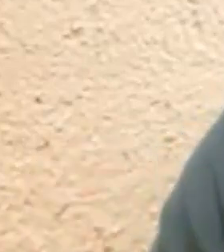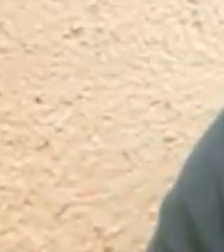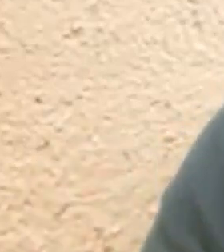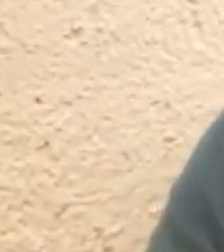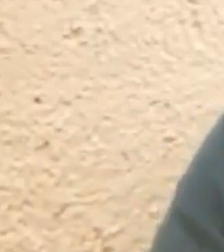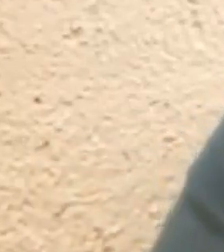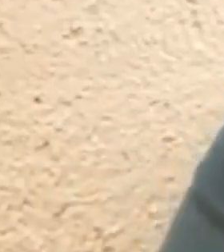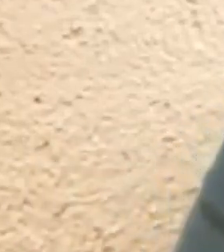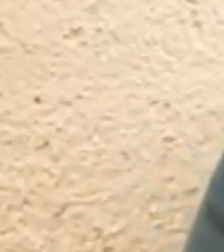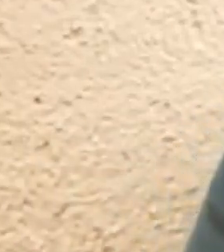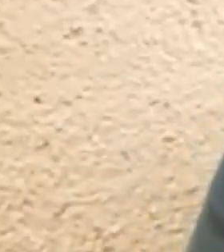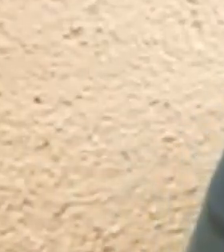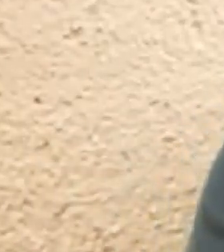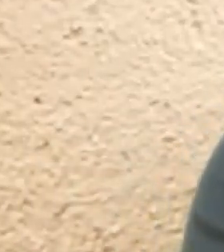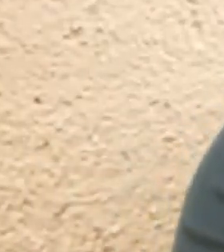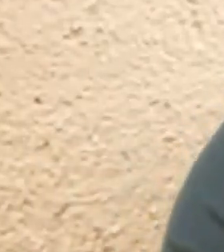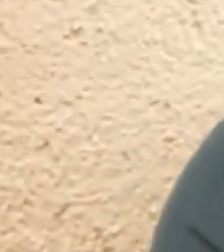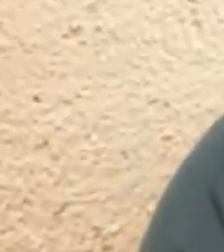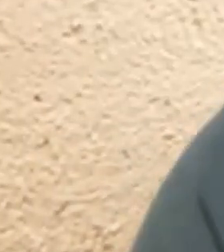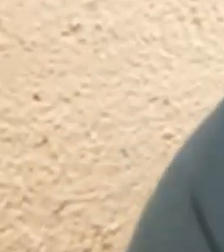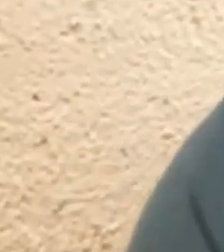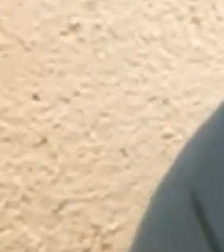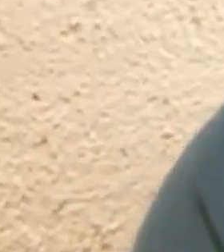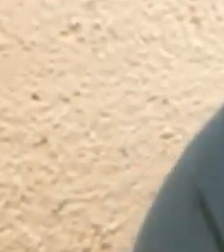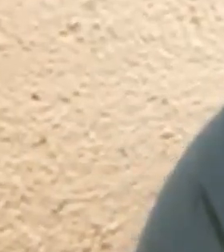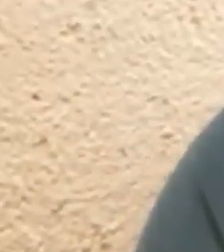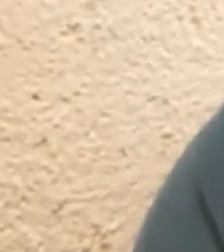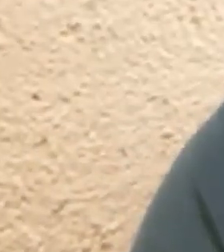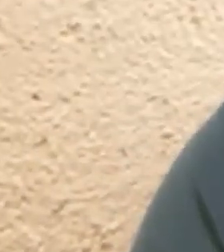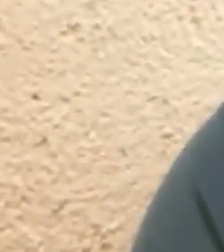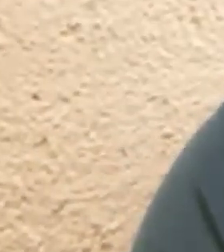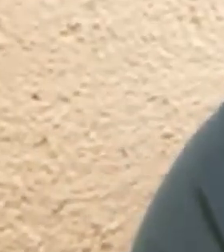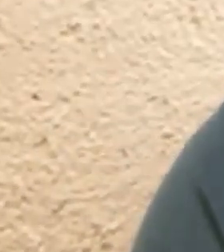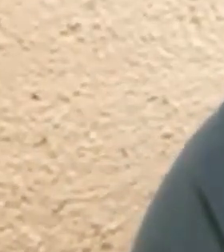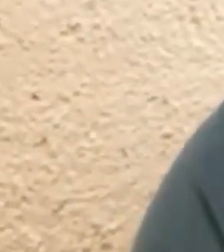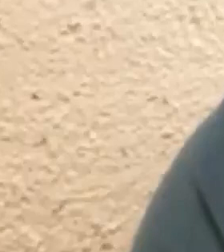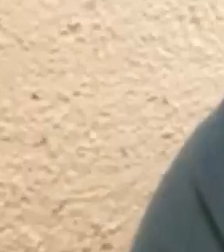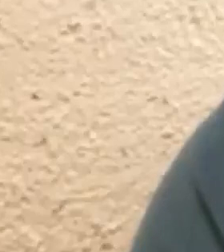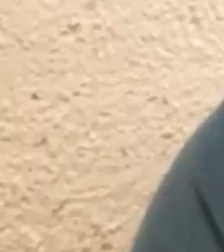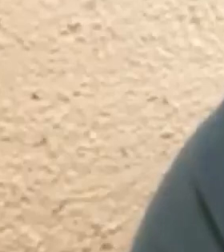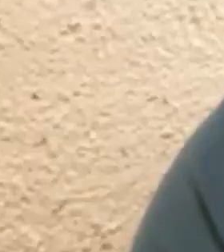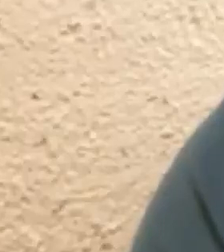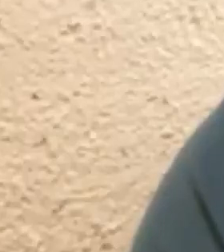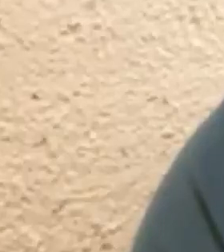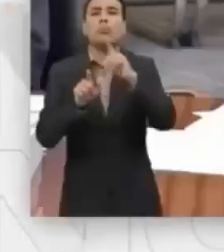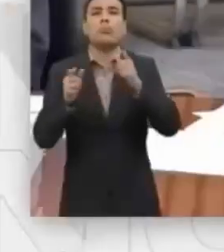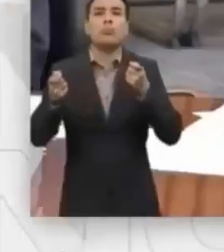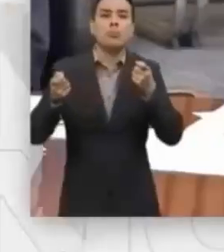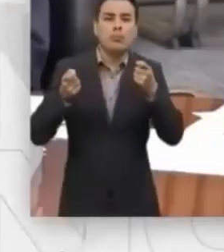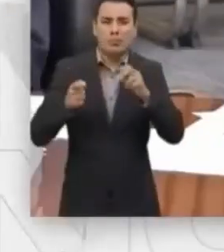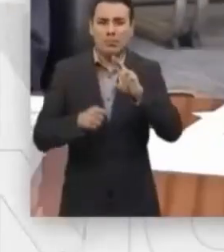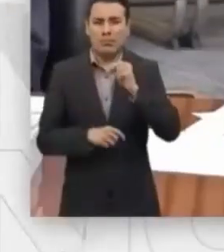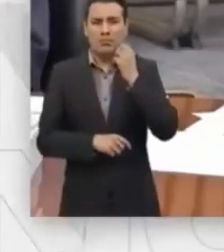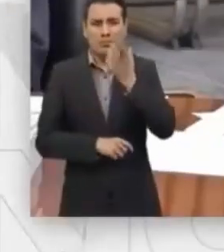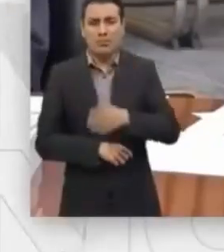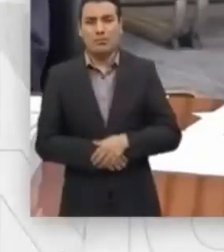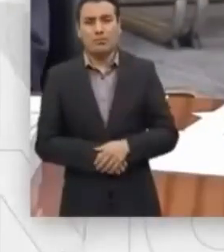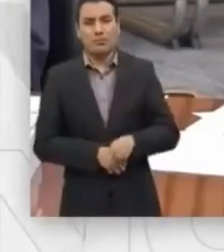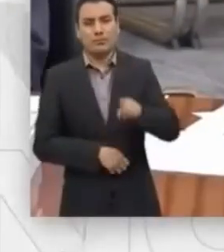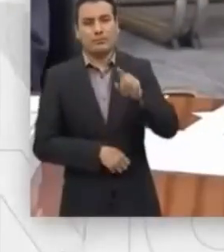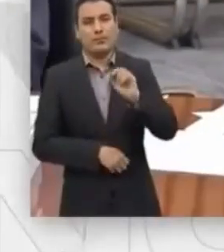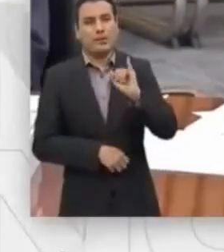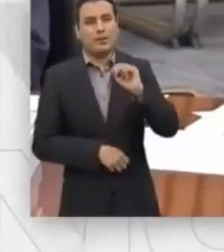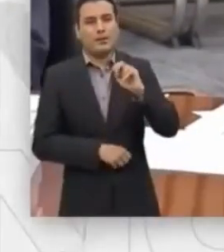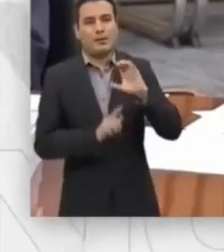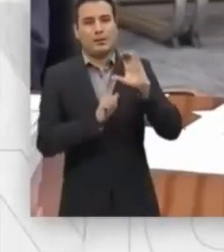estas reuniones de los representantes de los partidos en el INE. Desde la Comisión de Quejas